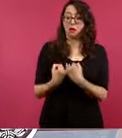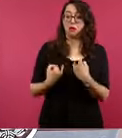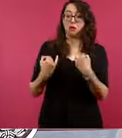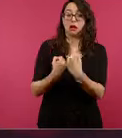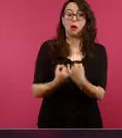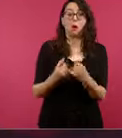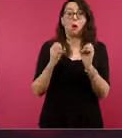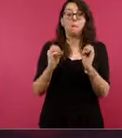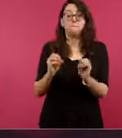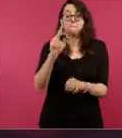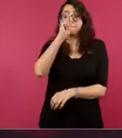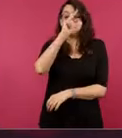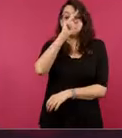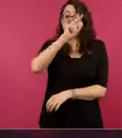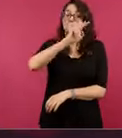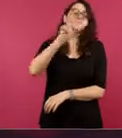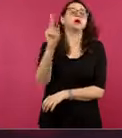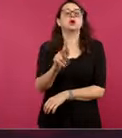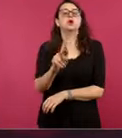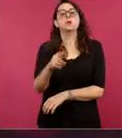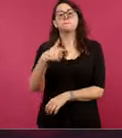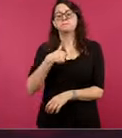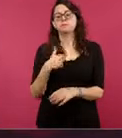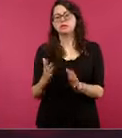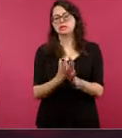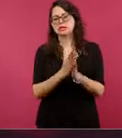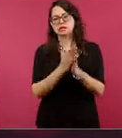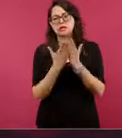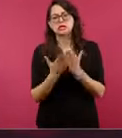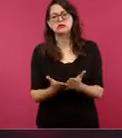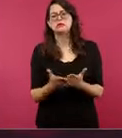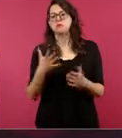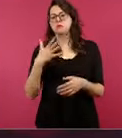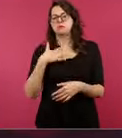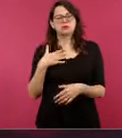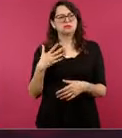está en todos mis textos, en mis discursos.